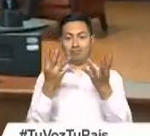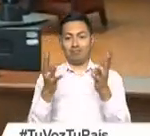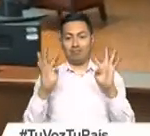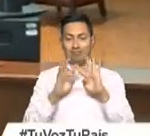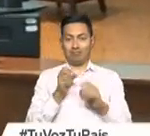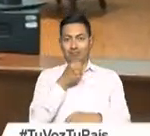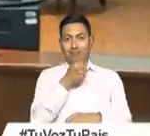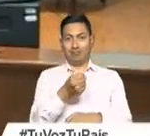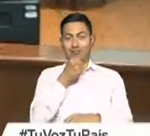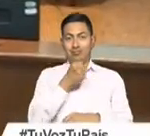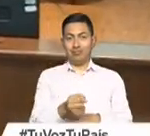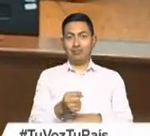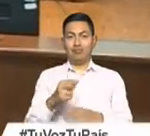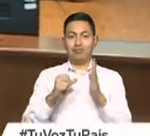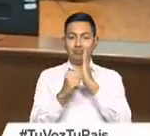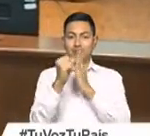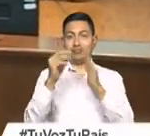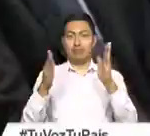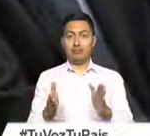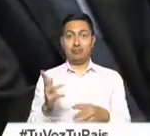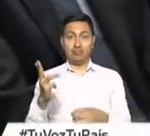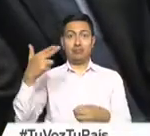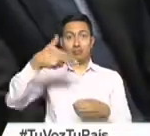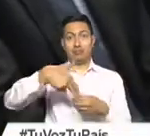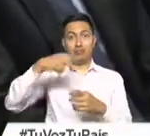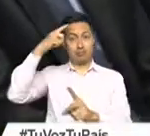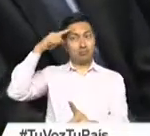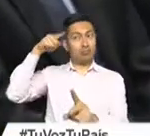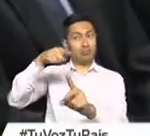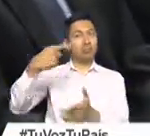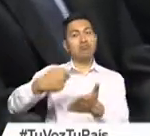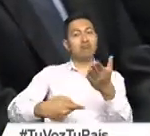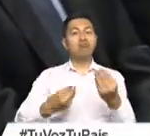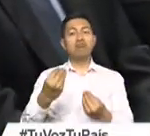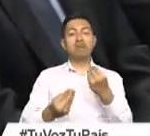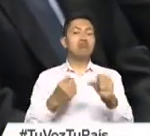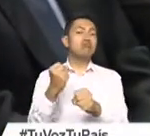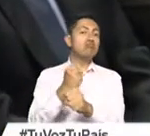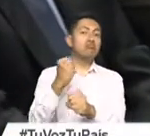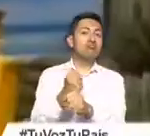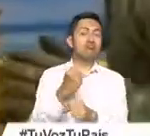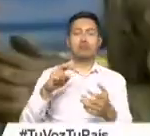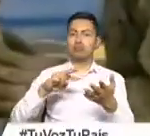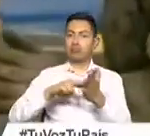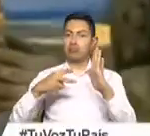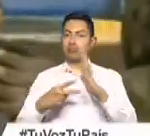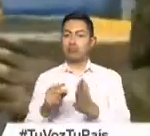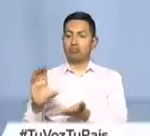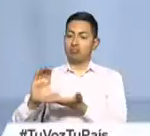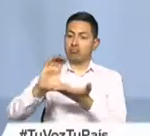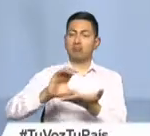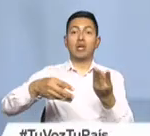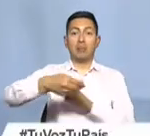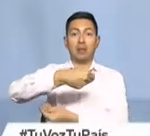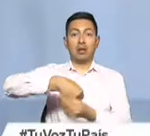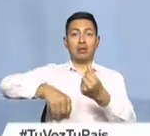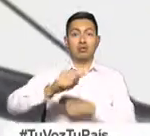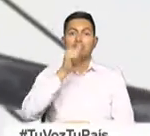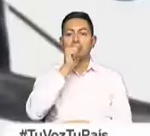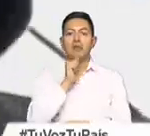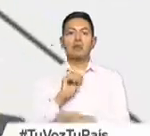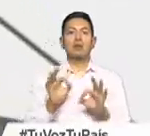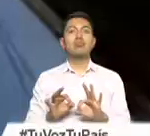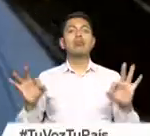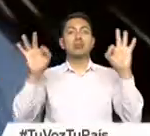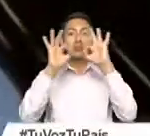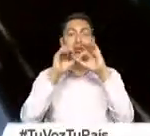Hidrocarburos, detalló las perspectivas del sector hidrocarburífero, enmarcadas en la consolidación de la inversión privada. Es así que luego de